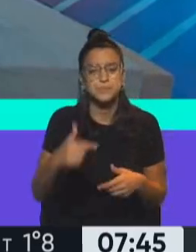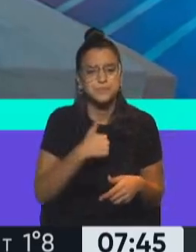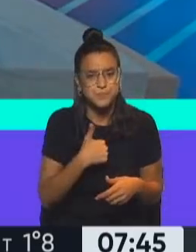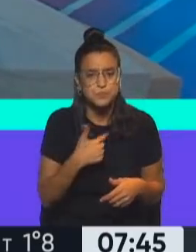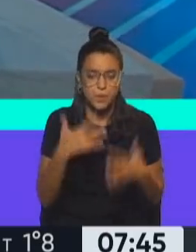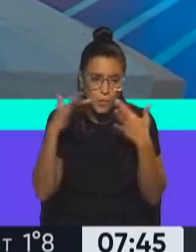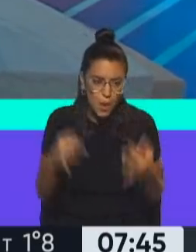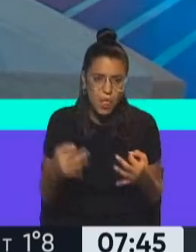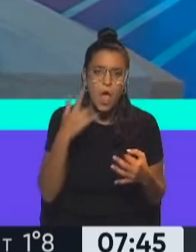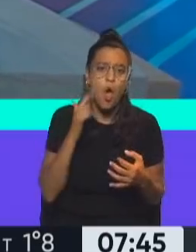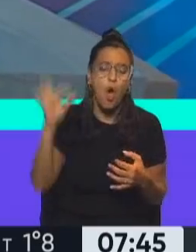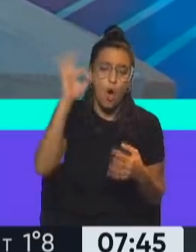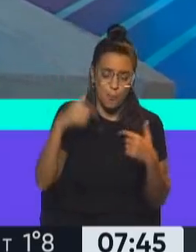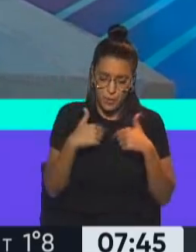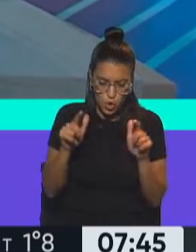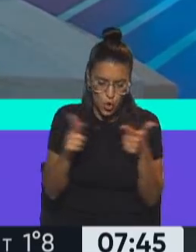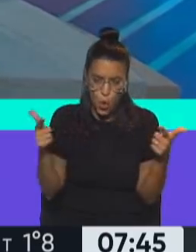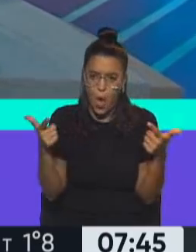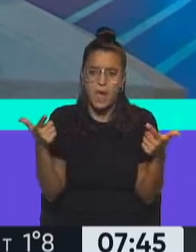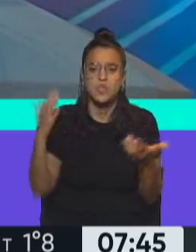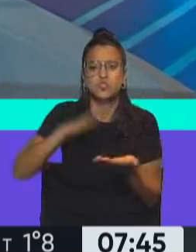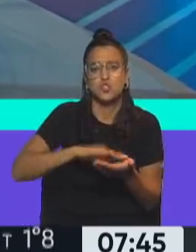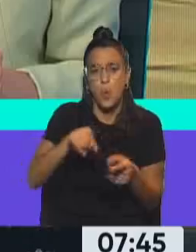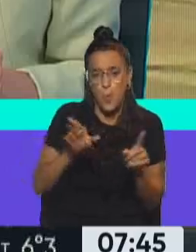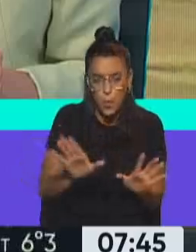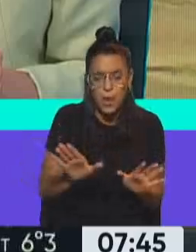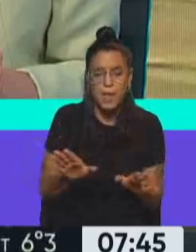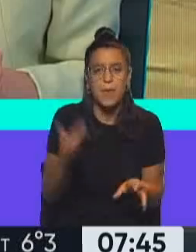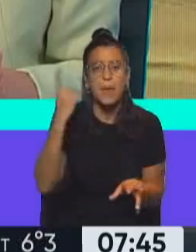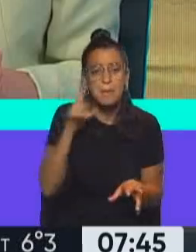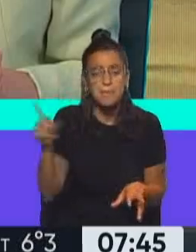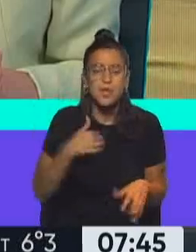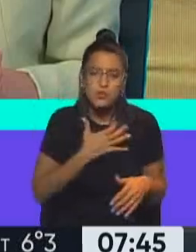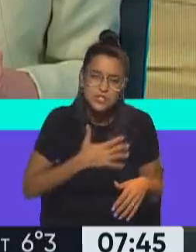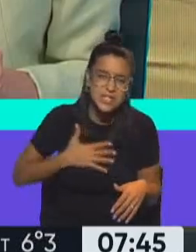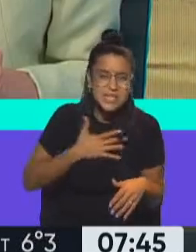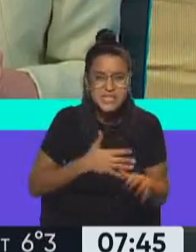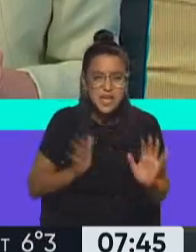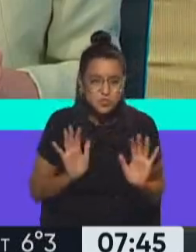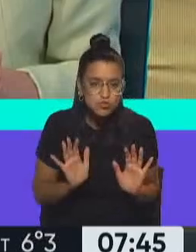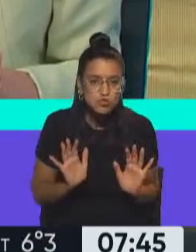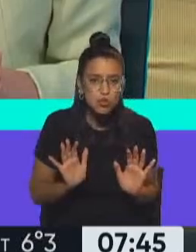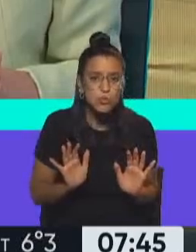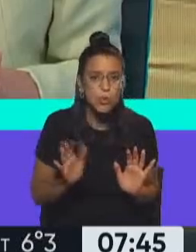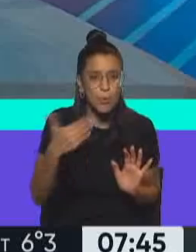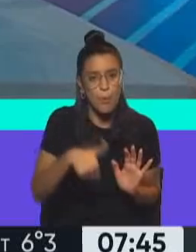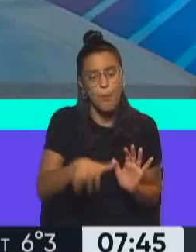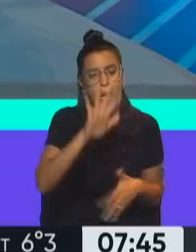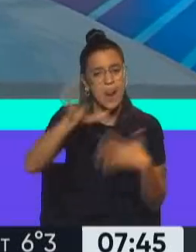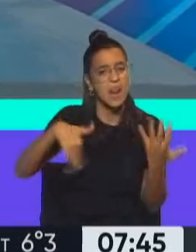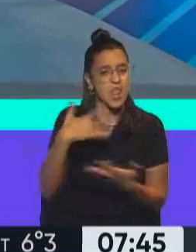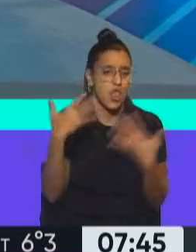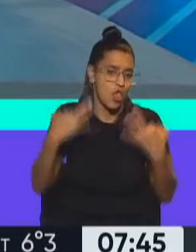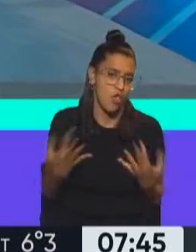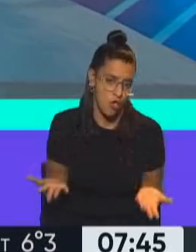la verdad no tengo una opinión formada sobre sobre esto pero me da la sensación que va a haber lío no